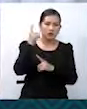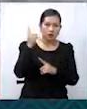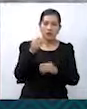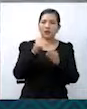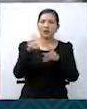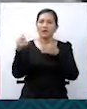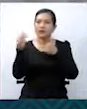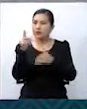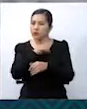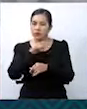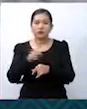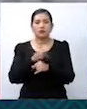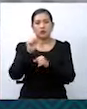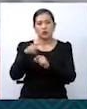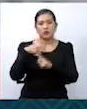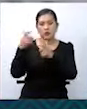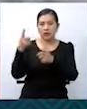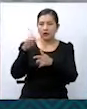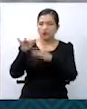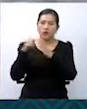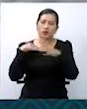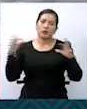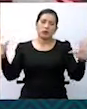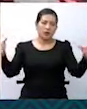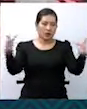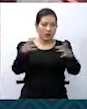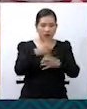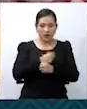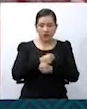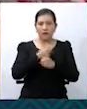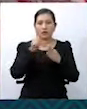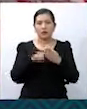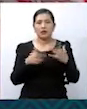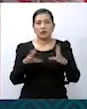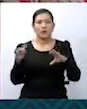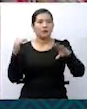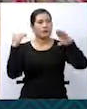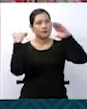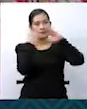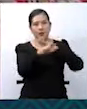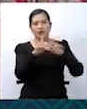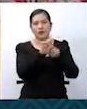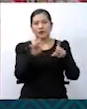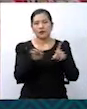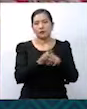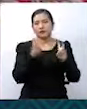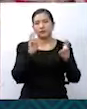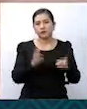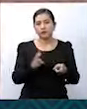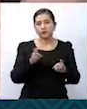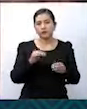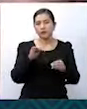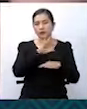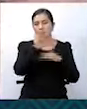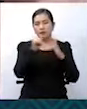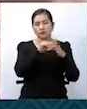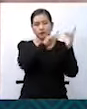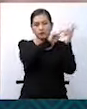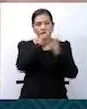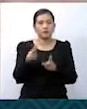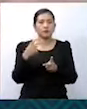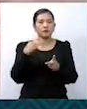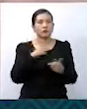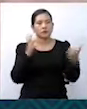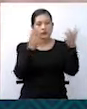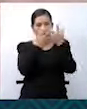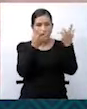cerca y más cómodo, que de allá va a ser trasladado todo esto hasta el Comando Departamental y desde acá vamos a coordinar